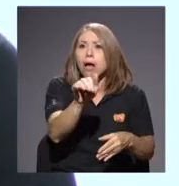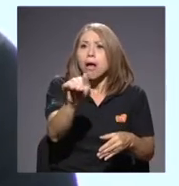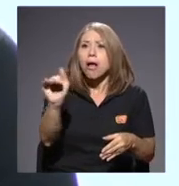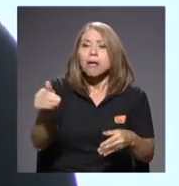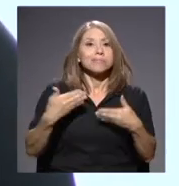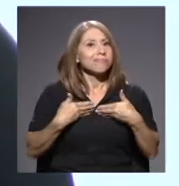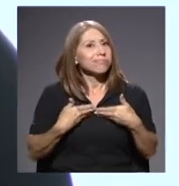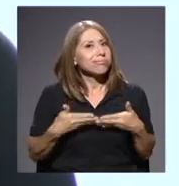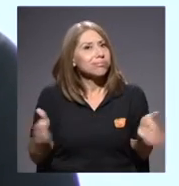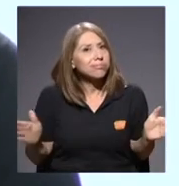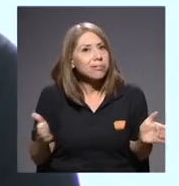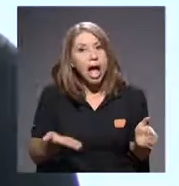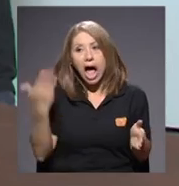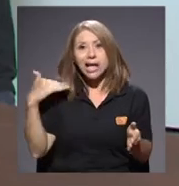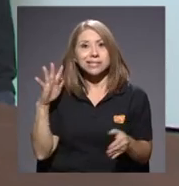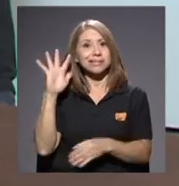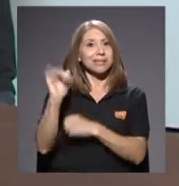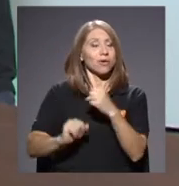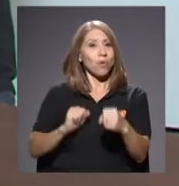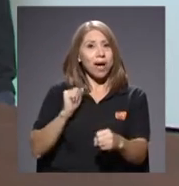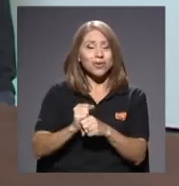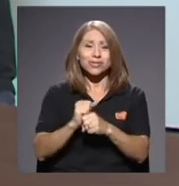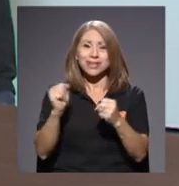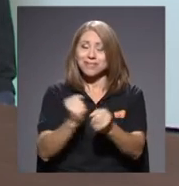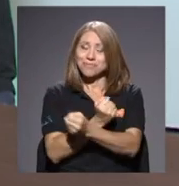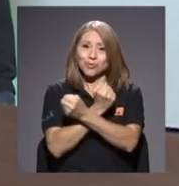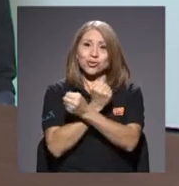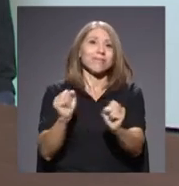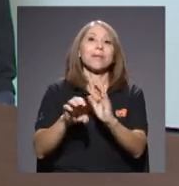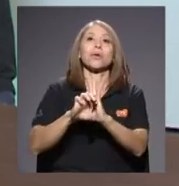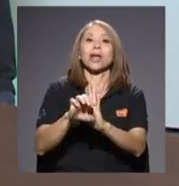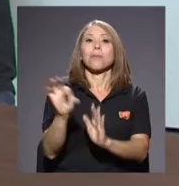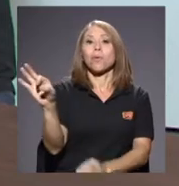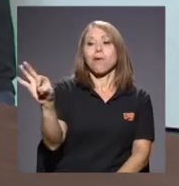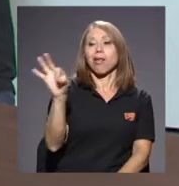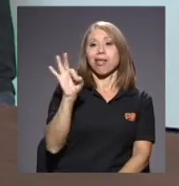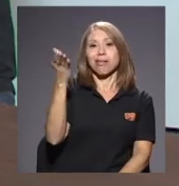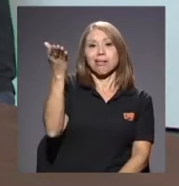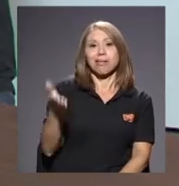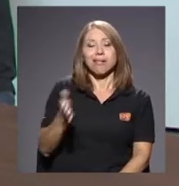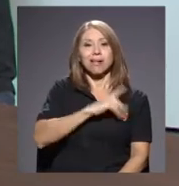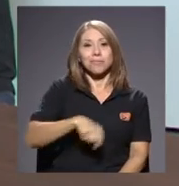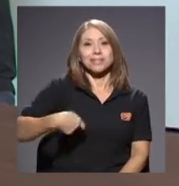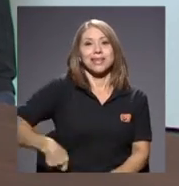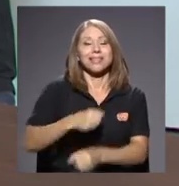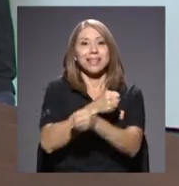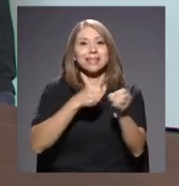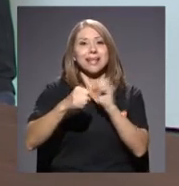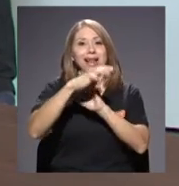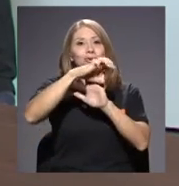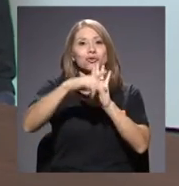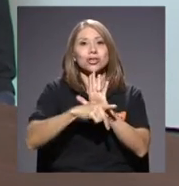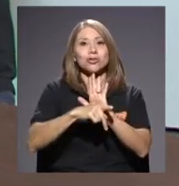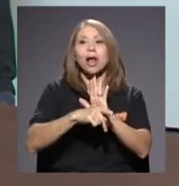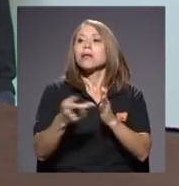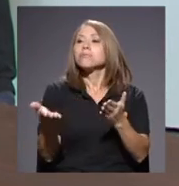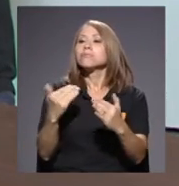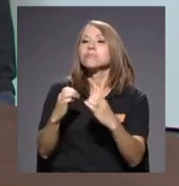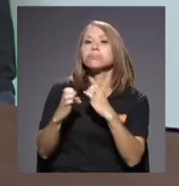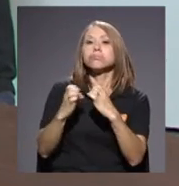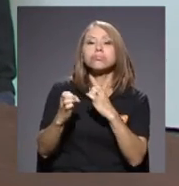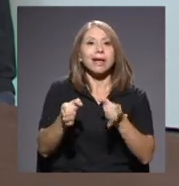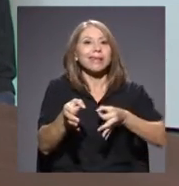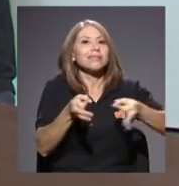era imposible tener un medio como nosotros. Ver hoy al presidente de la Sala Constitucional dando explicaciones sobre todas las